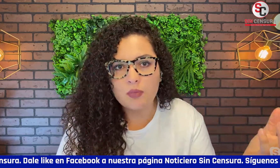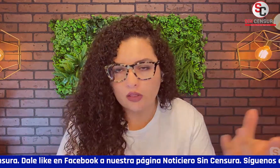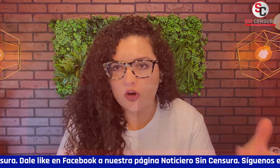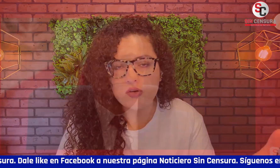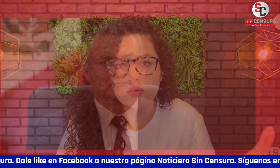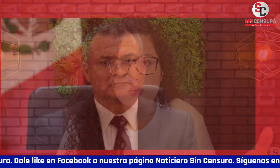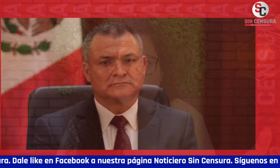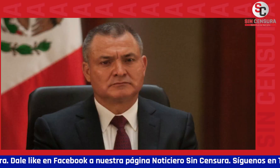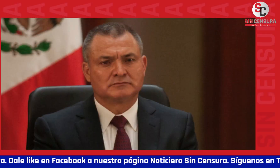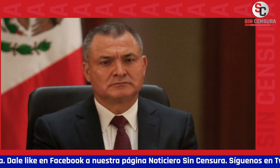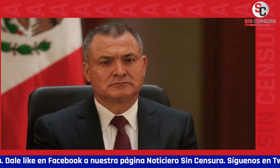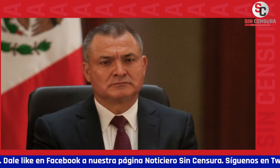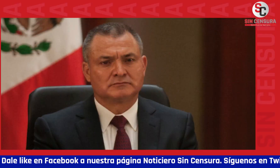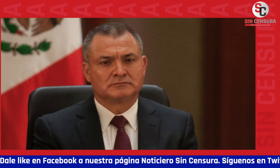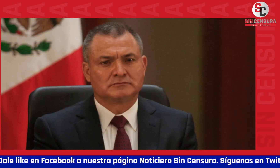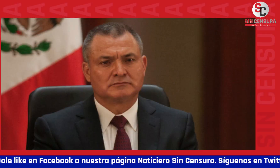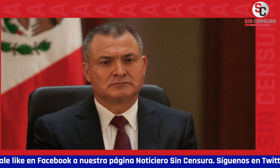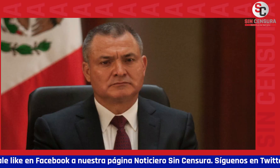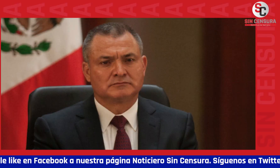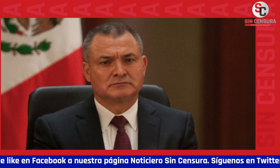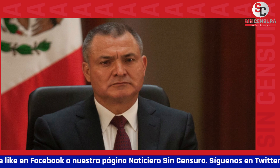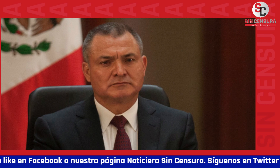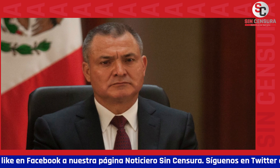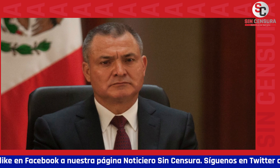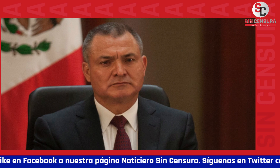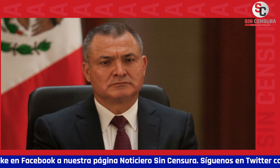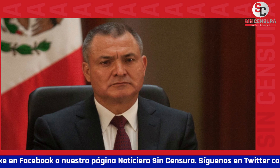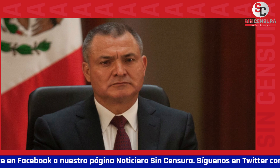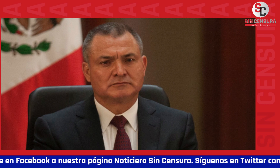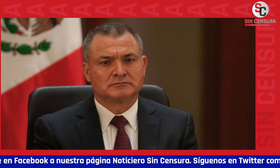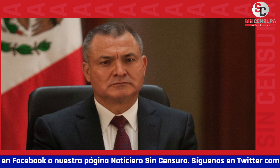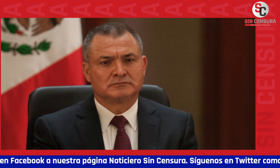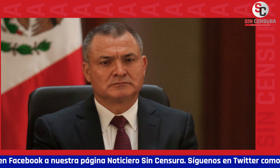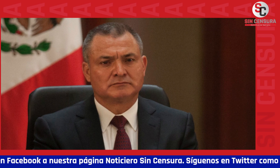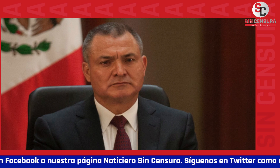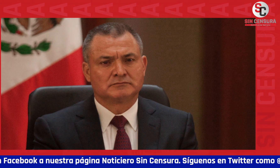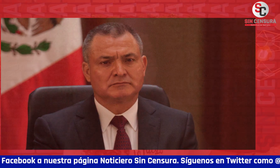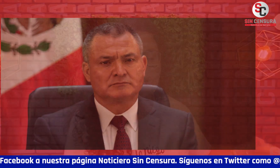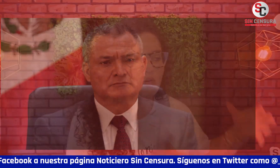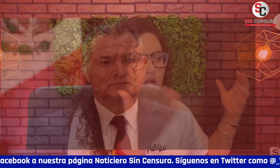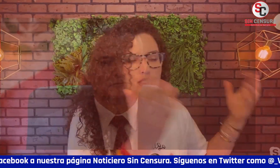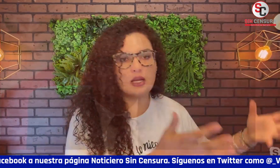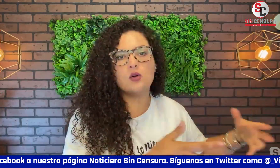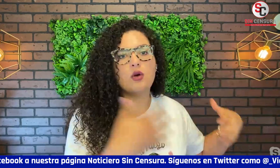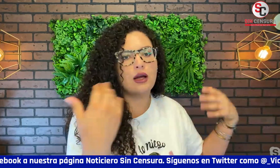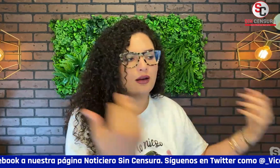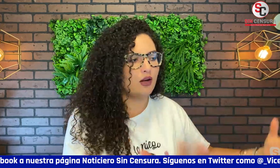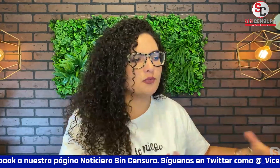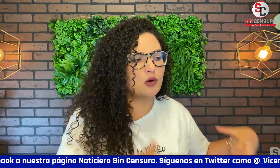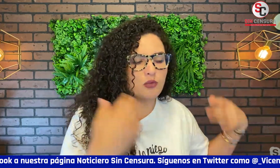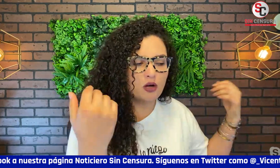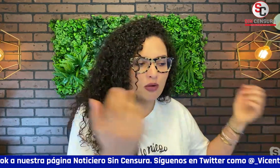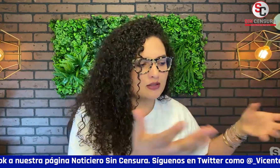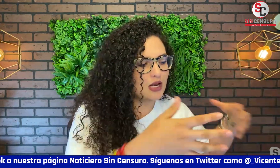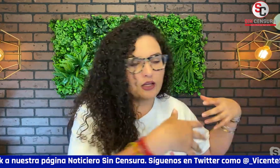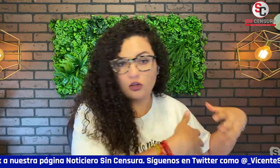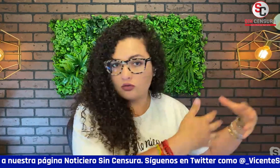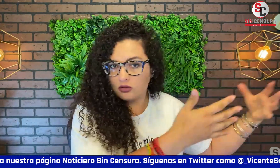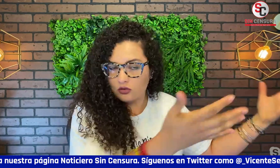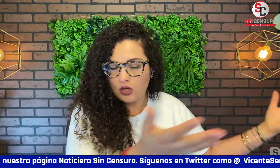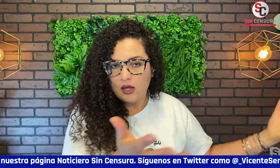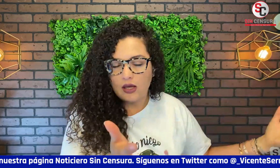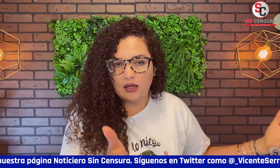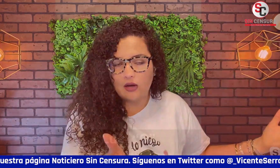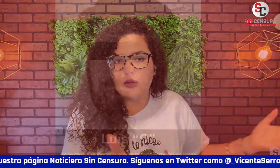Morales? ¿Perdón? O sea, seamos honestos, estamos viendo que el ejemplo que se vivió a nivel federal con García Luna, Cárdenas Palomino, Marisela y